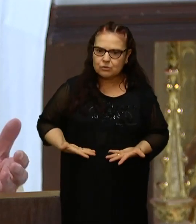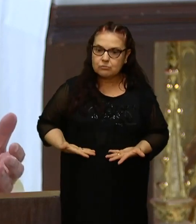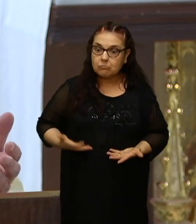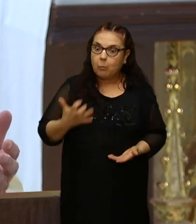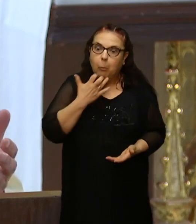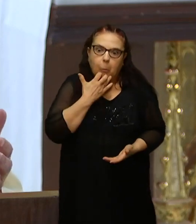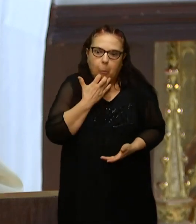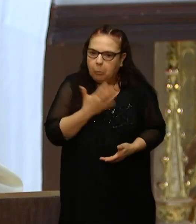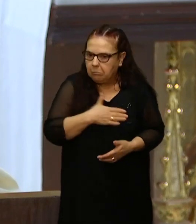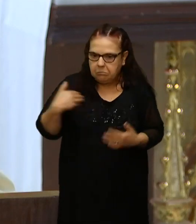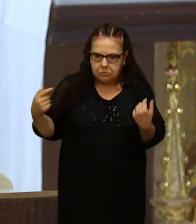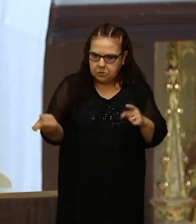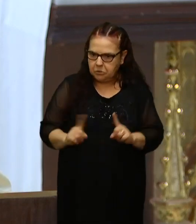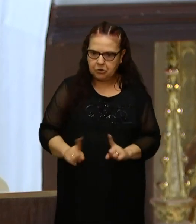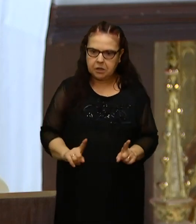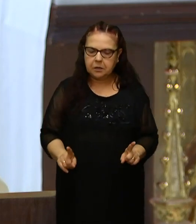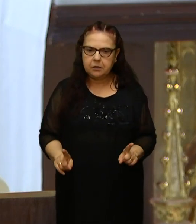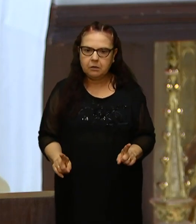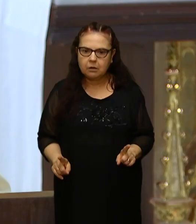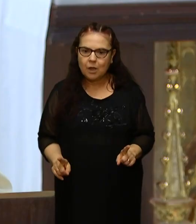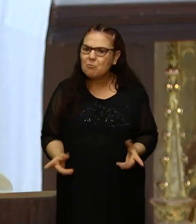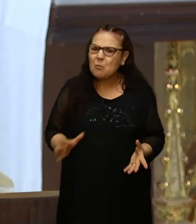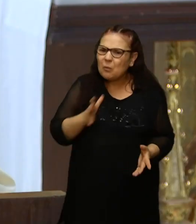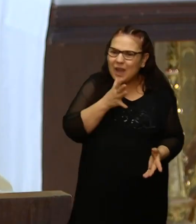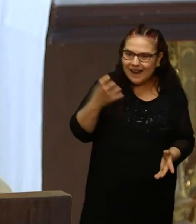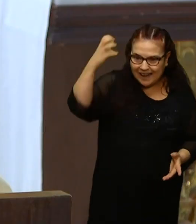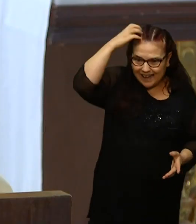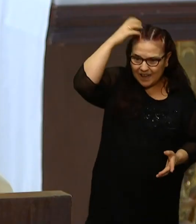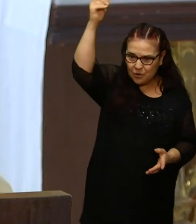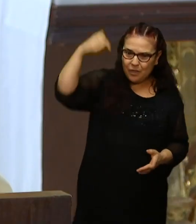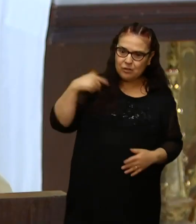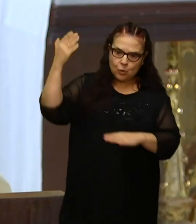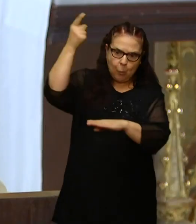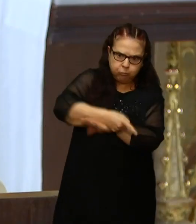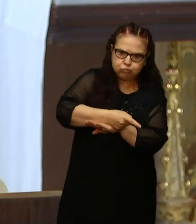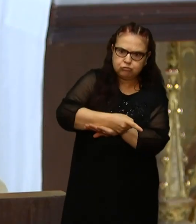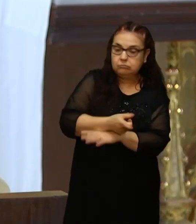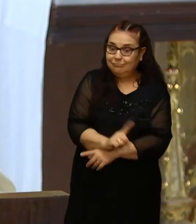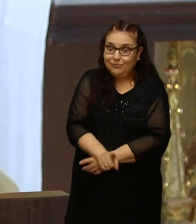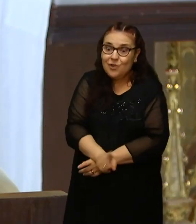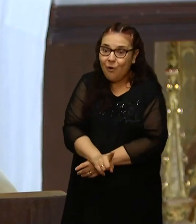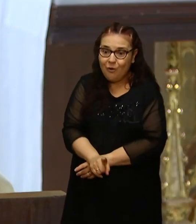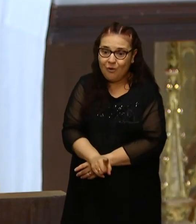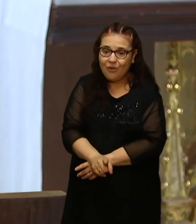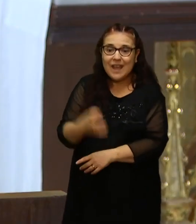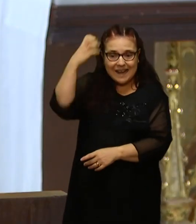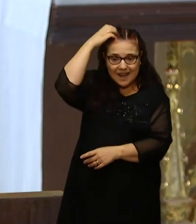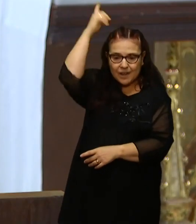no quieren, porque el reino de Dios no se impone, el reino de Dios se